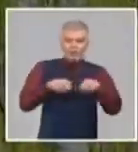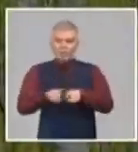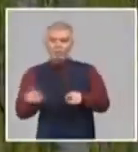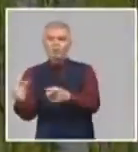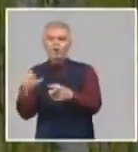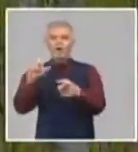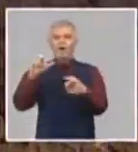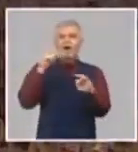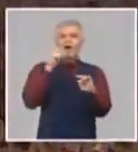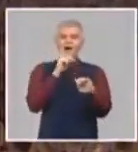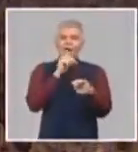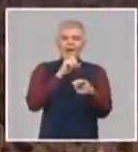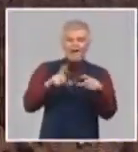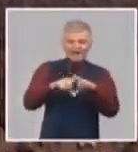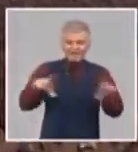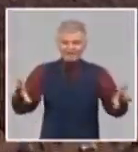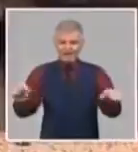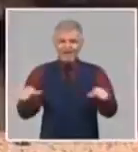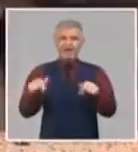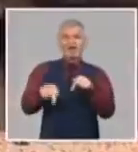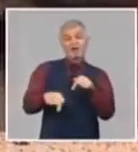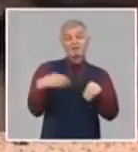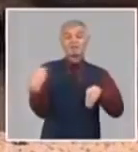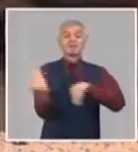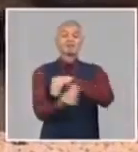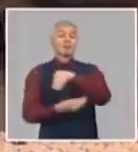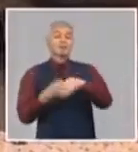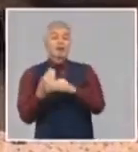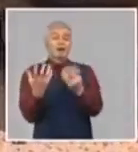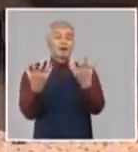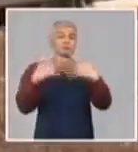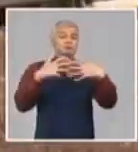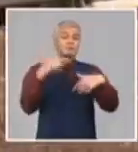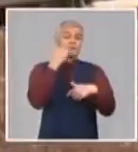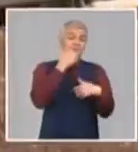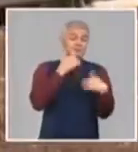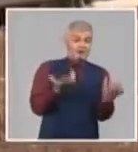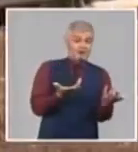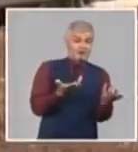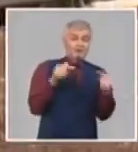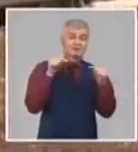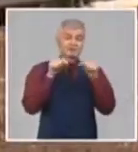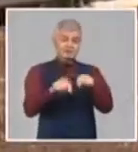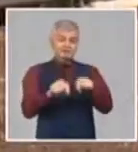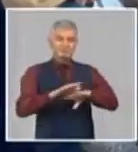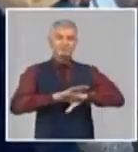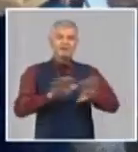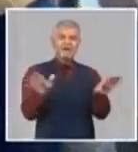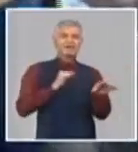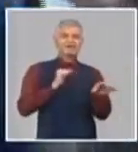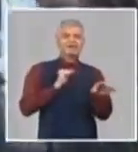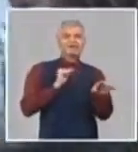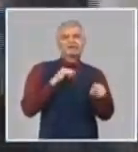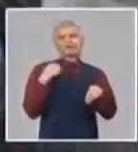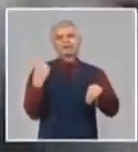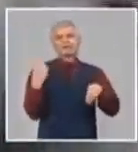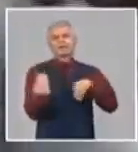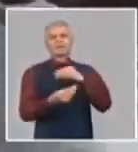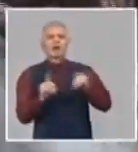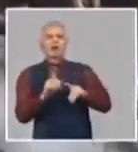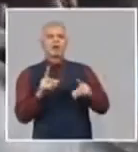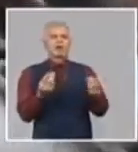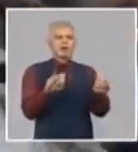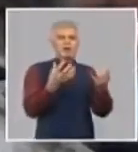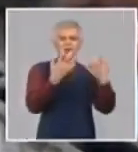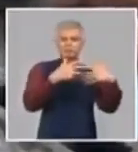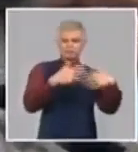sembrado. Hay que sustituir las importaciones. El módulo pecuario con el que procuran dejar de ser una carga para el Estado y contribuir al per